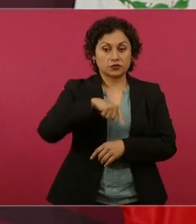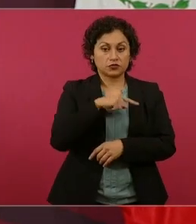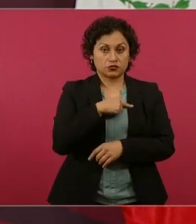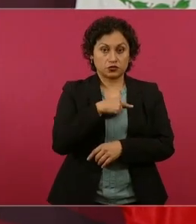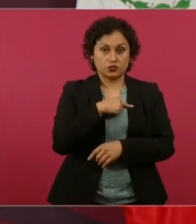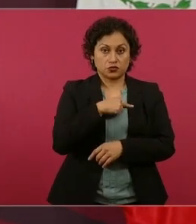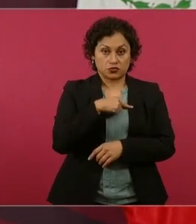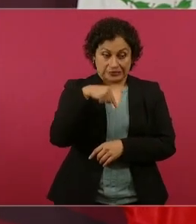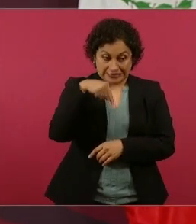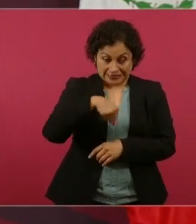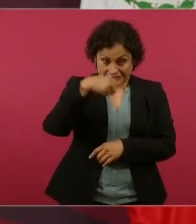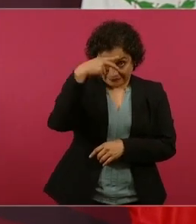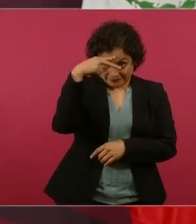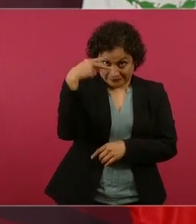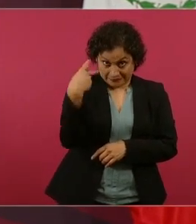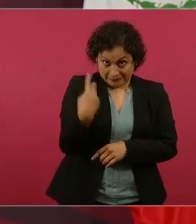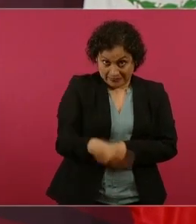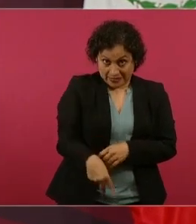producimos el fentanilo. O